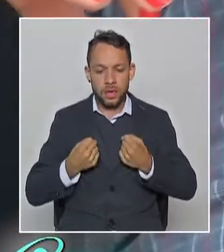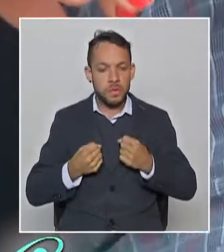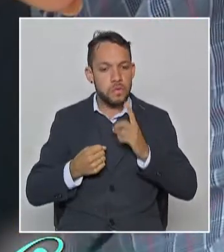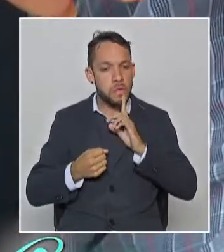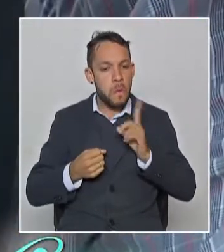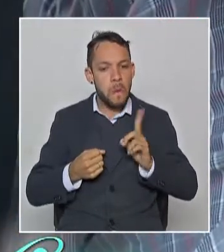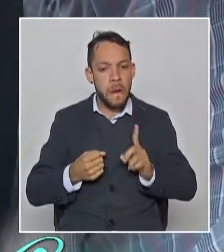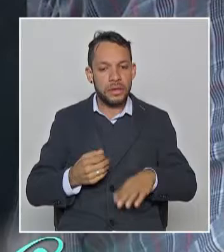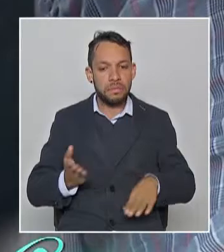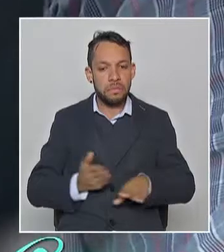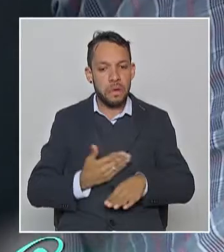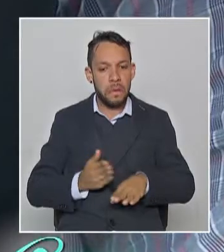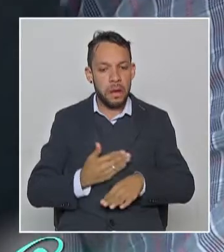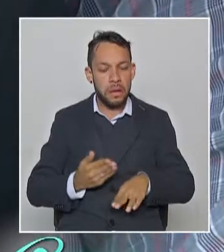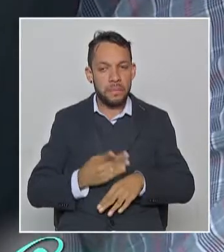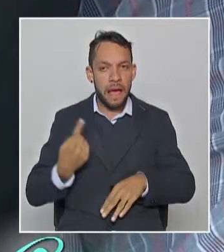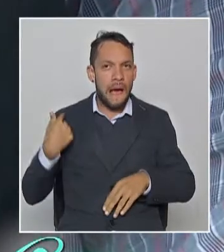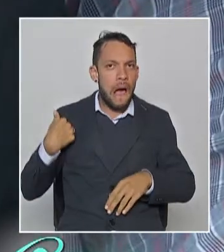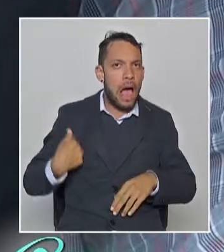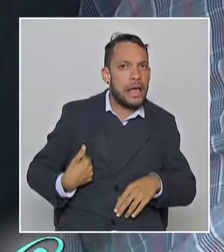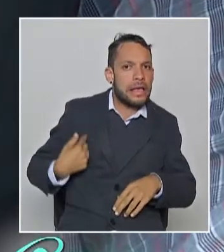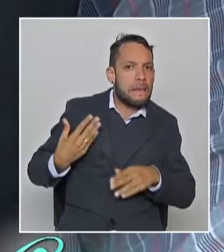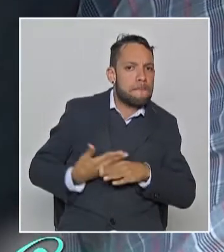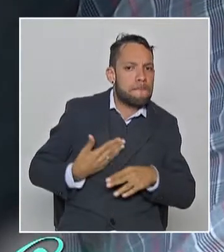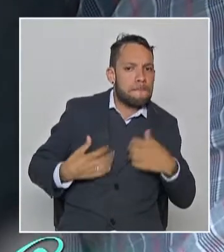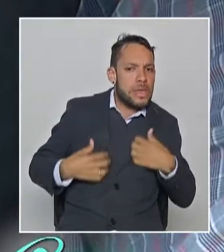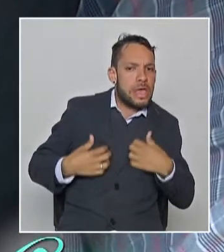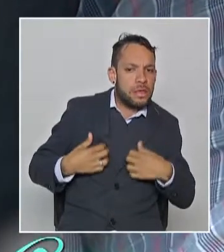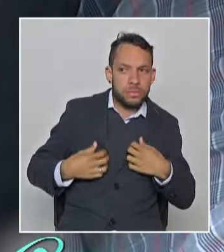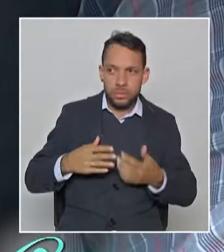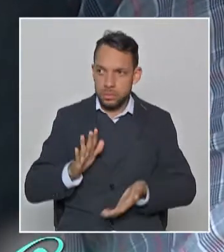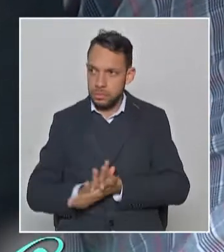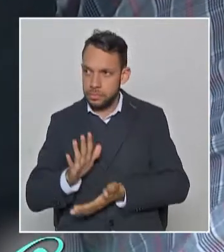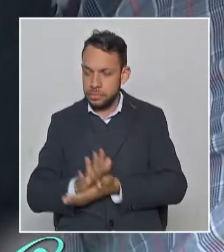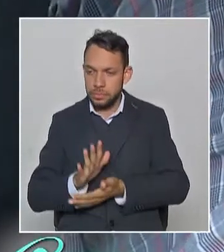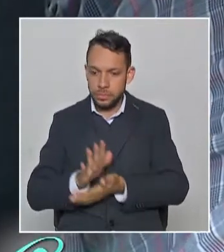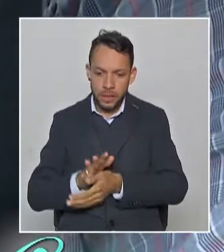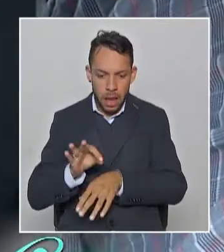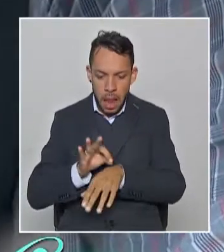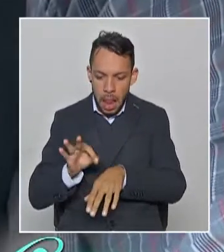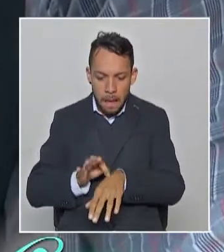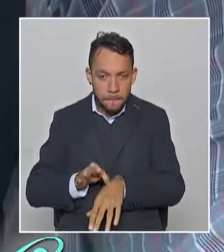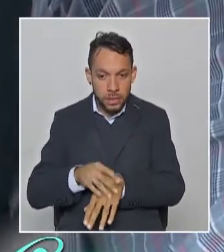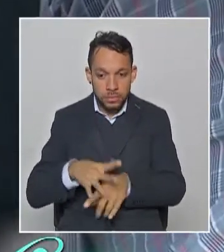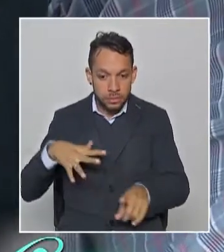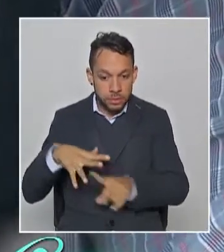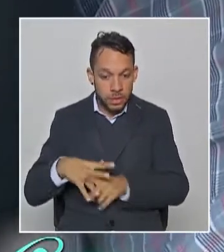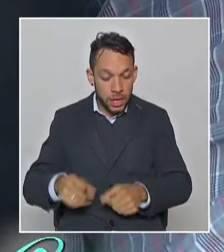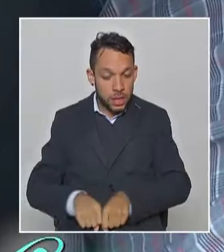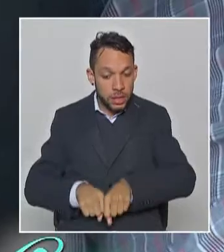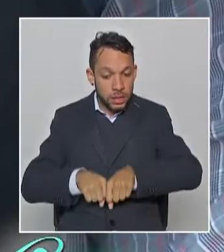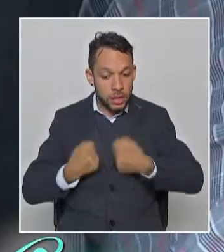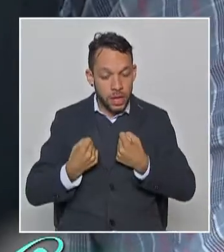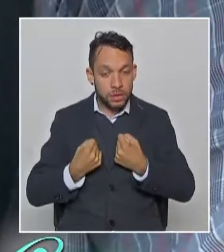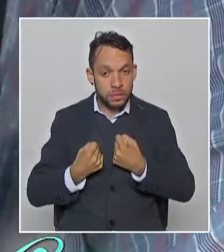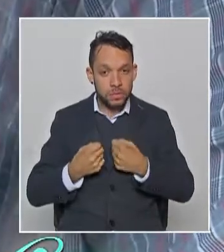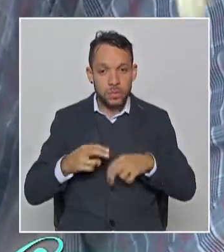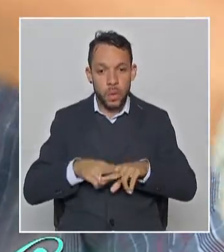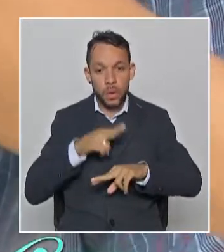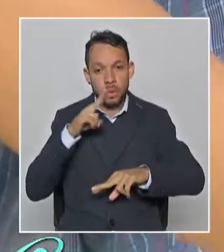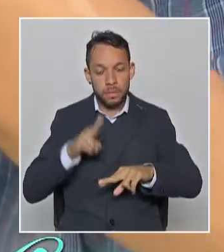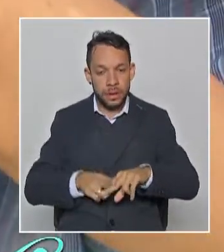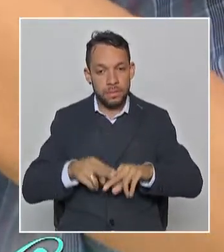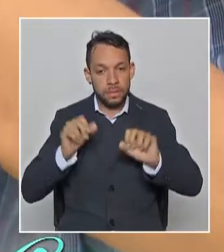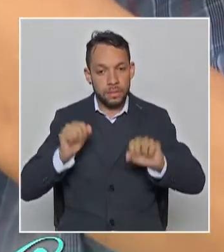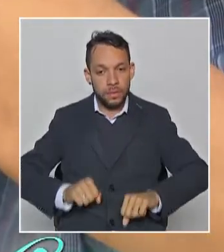problema. Hay gente que me dice, ay, me la va a aplicar en la columna, pero qué miedo. Esto no, esto es subcutáneo, esto no entra sino en la primera capa dérmica